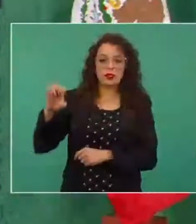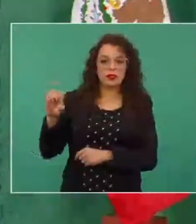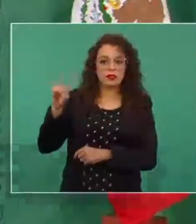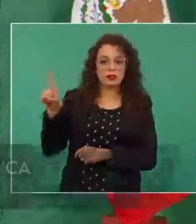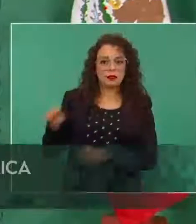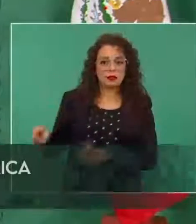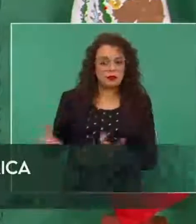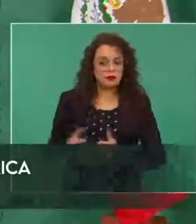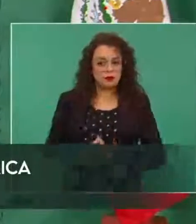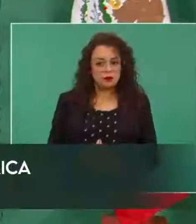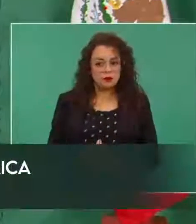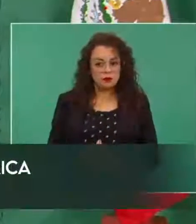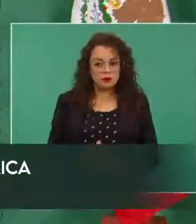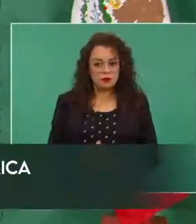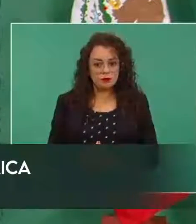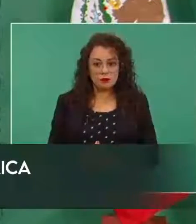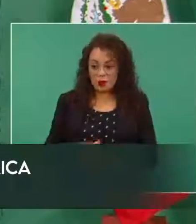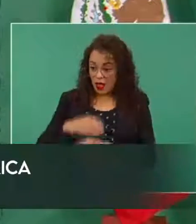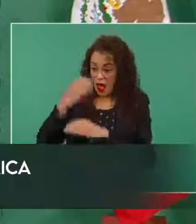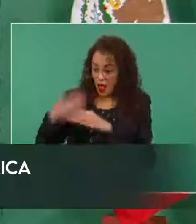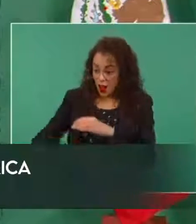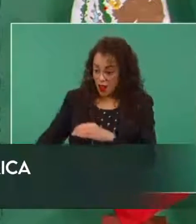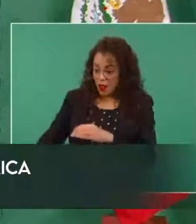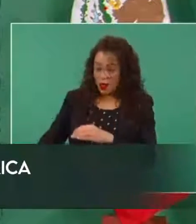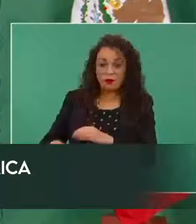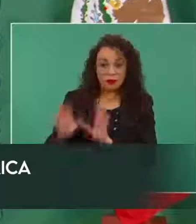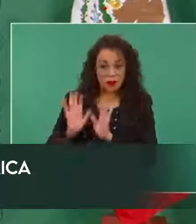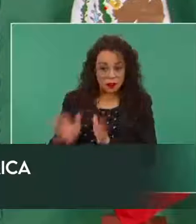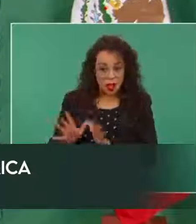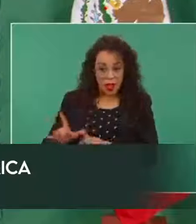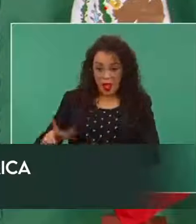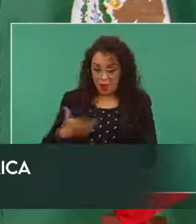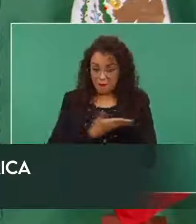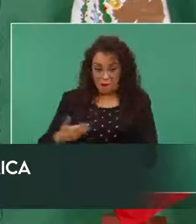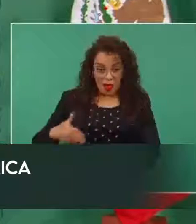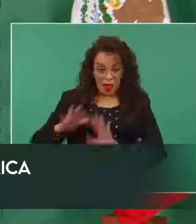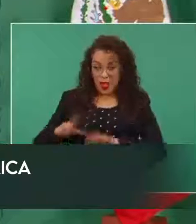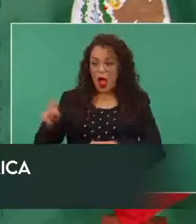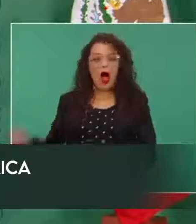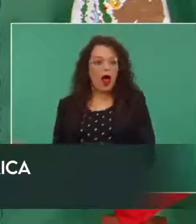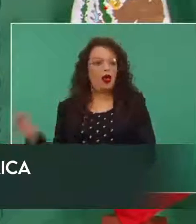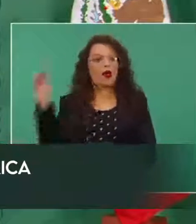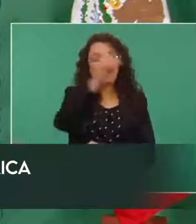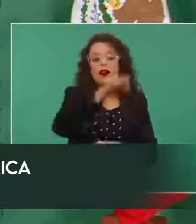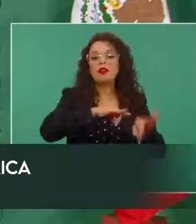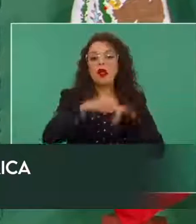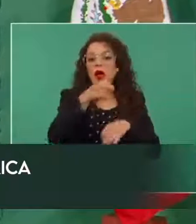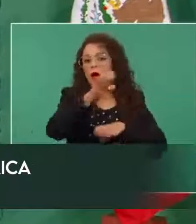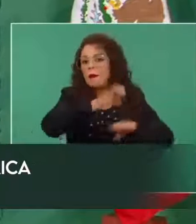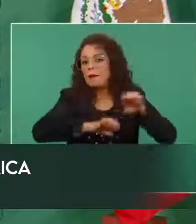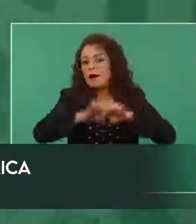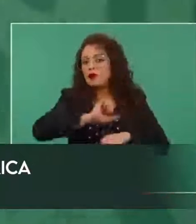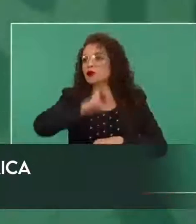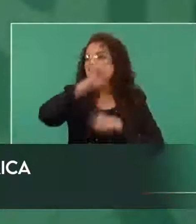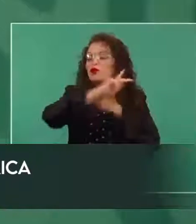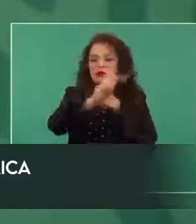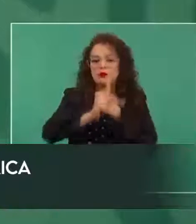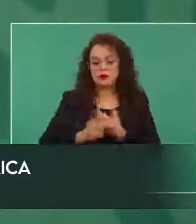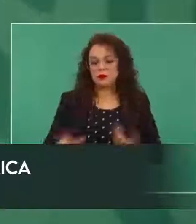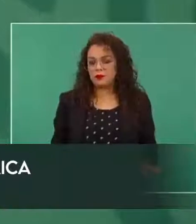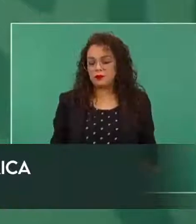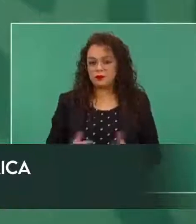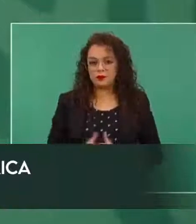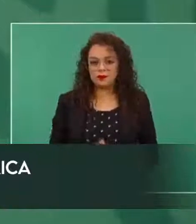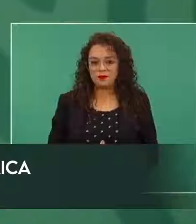El presidente Andrés Manuel López Obrador negó este miércoles que la reforma eléctrica que propugna su gobierno contravenga el tratado entre